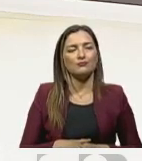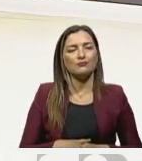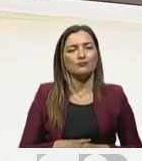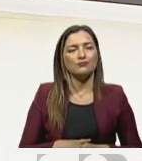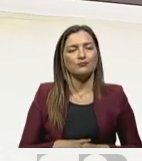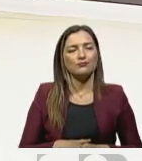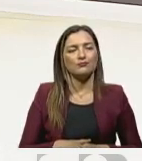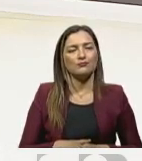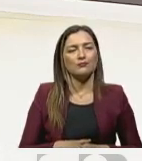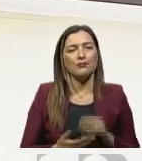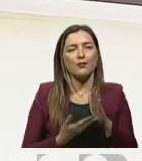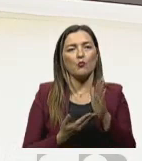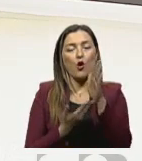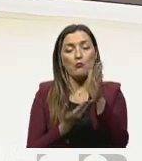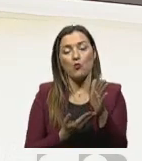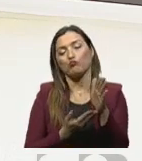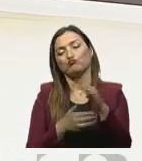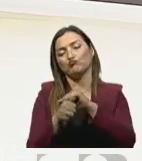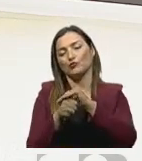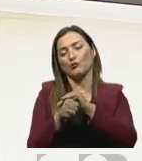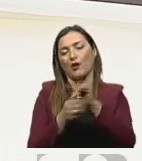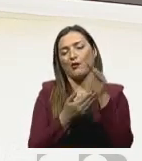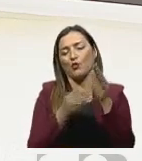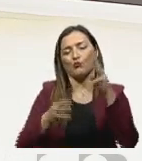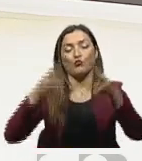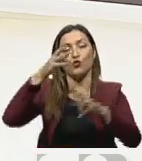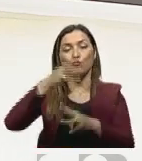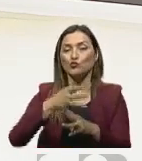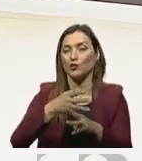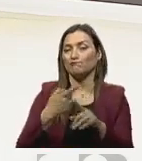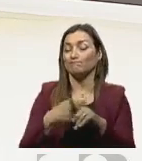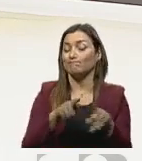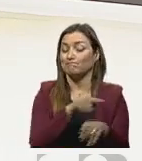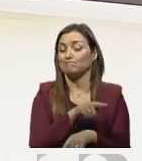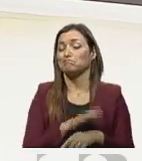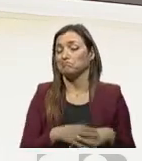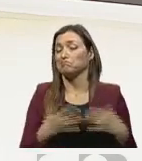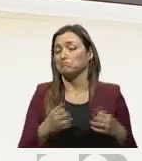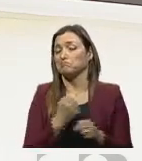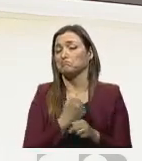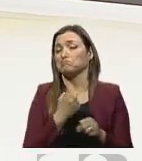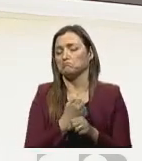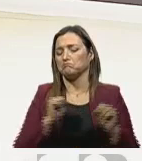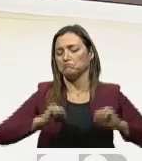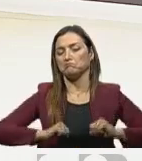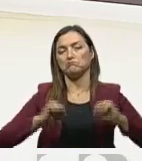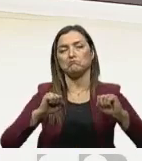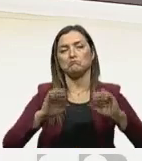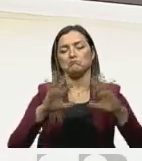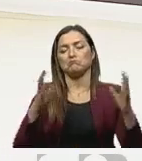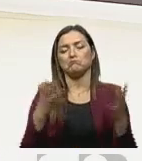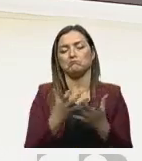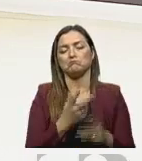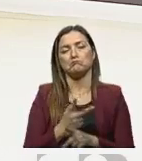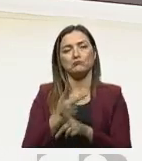muchísimos ejemplos Galápagos creo que es un ejemplo mundial de lo que se está haciendo en muchos sentidos Así que podemos lograrlo esto es nuestro planeta